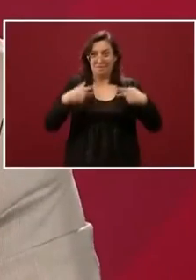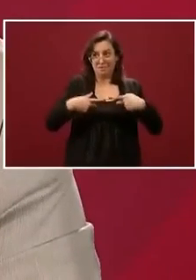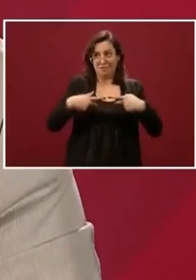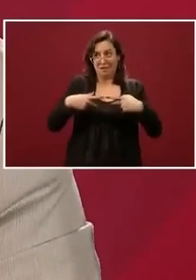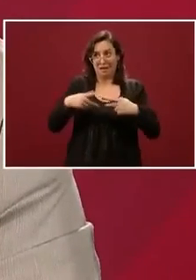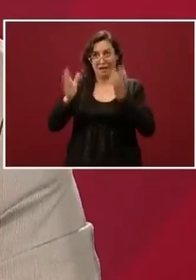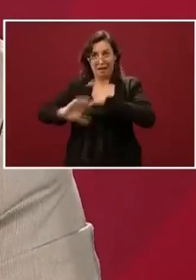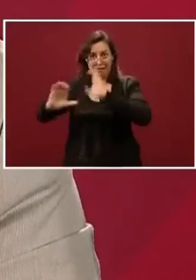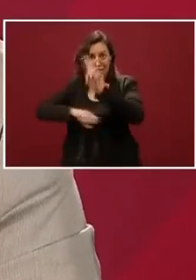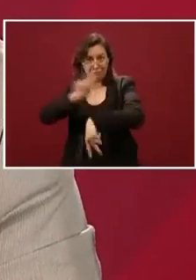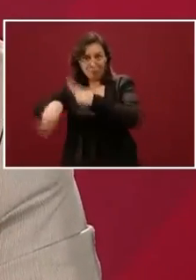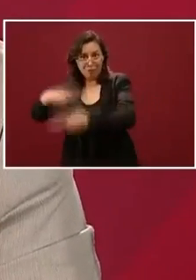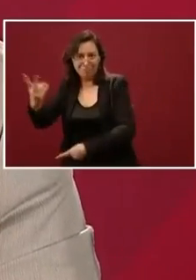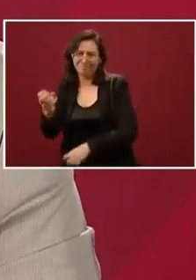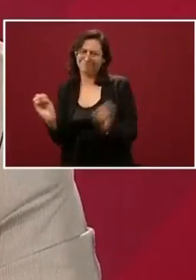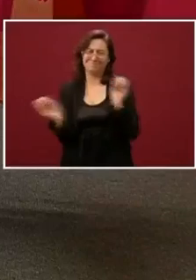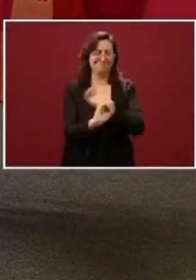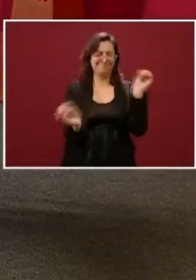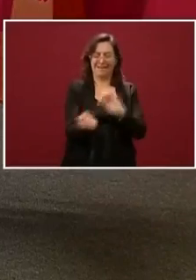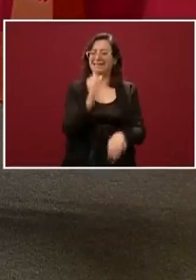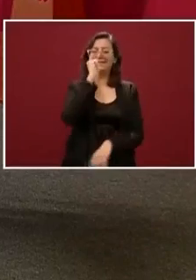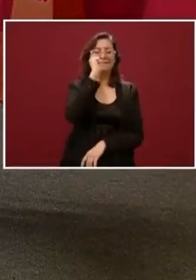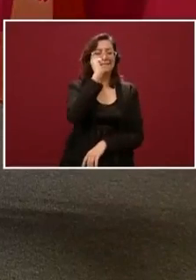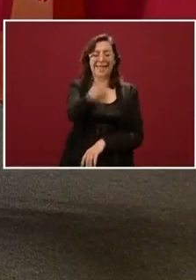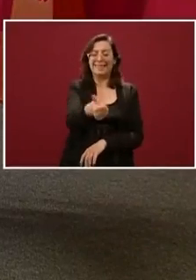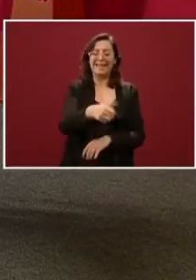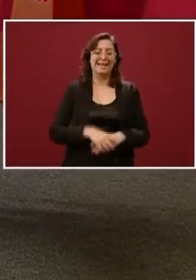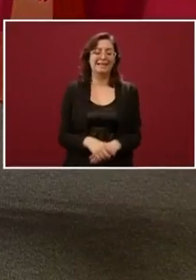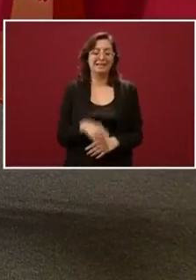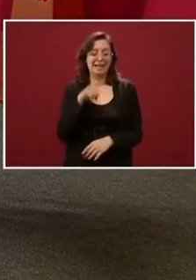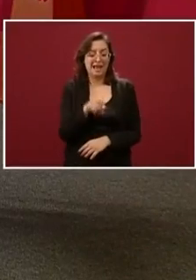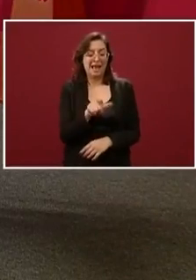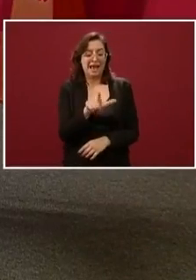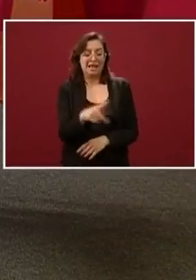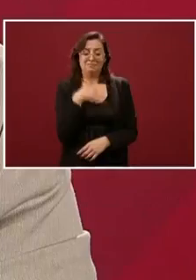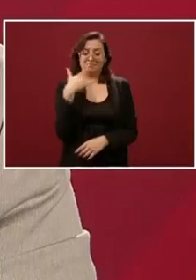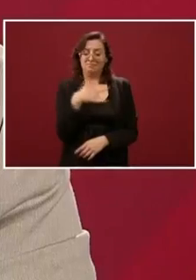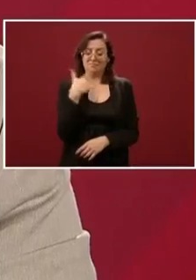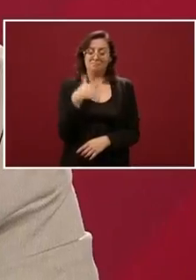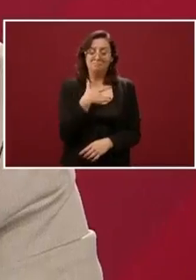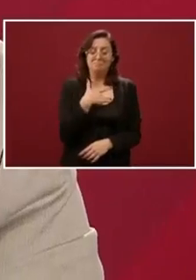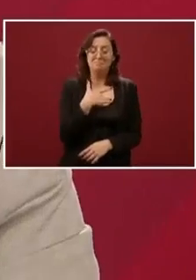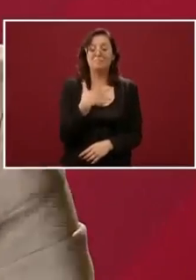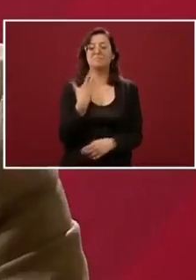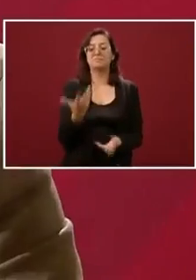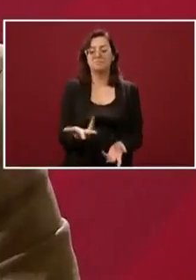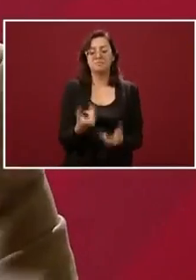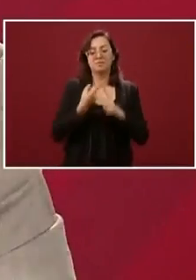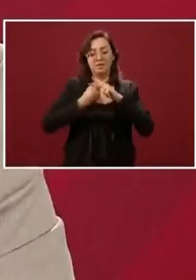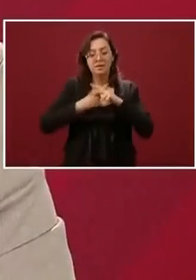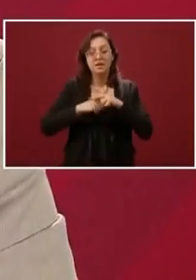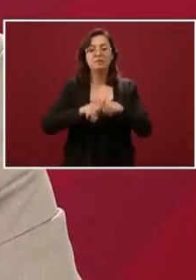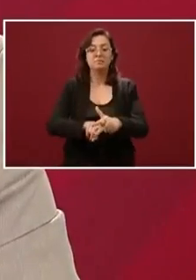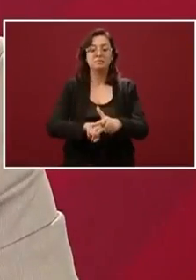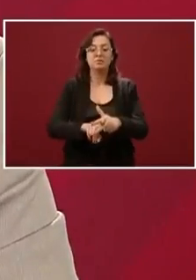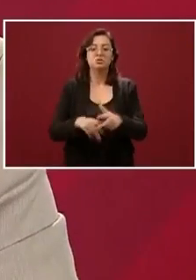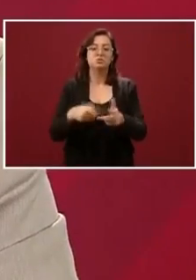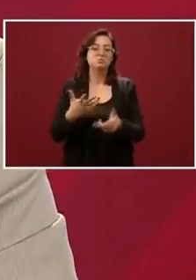fue definitivamente a los eventos del fin de semana, además que la sintomatología, más allá de este tiempo, inició todavía